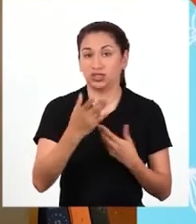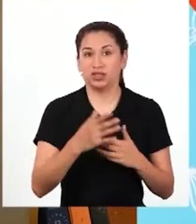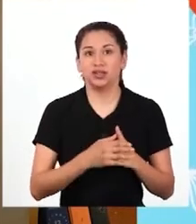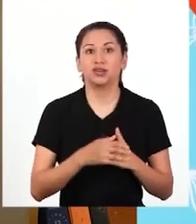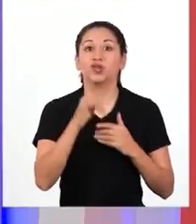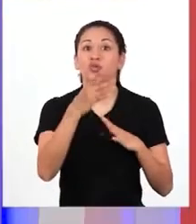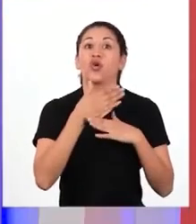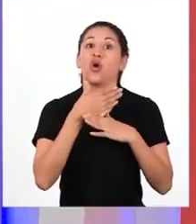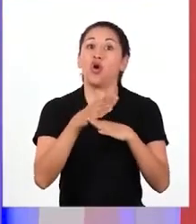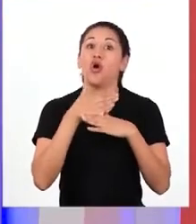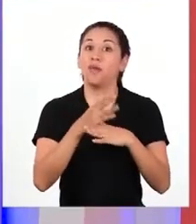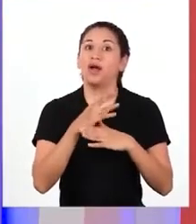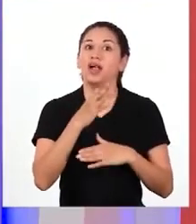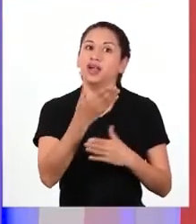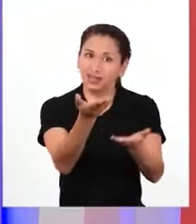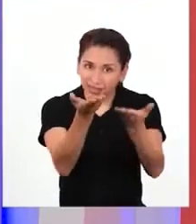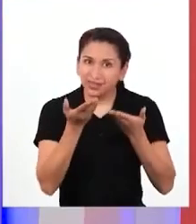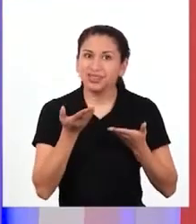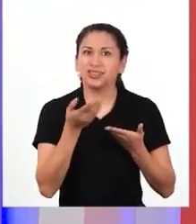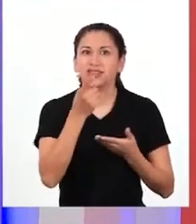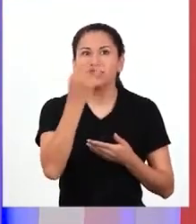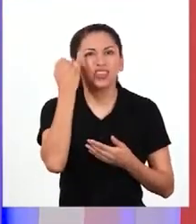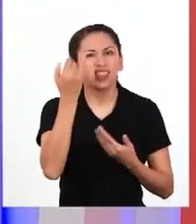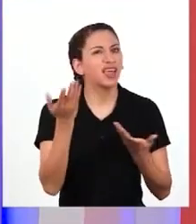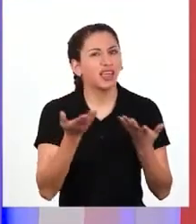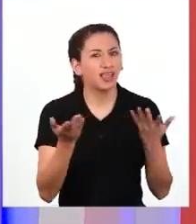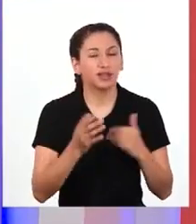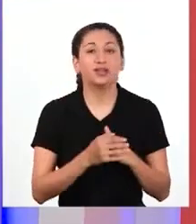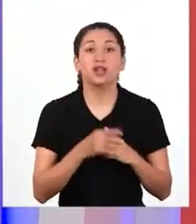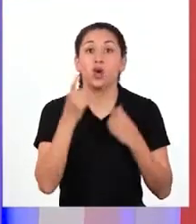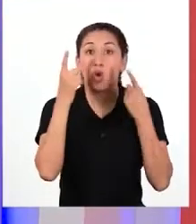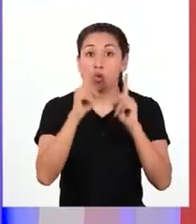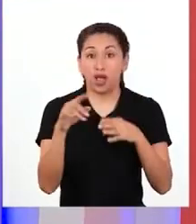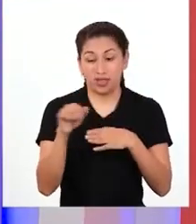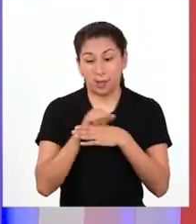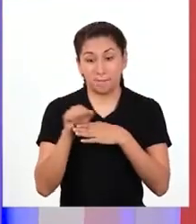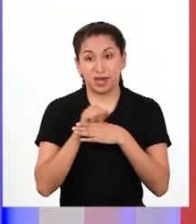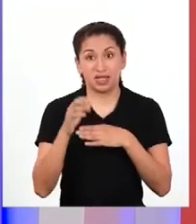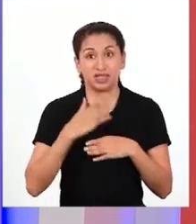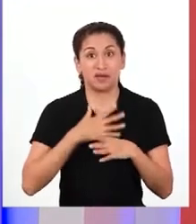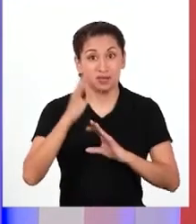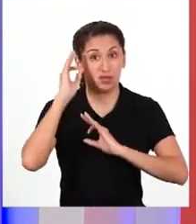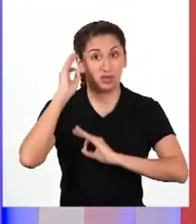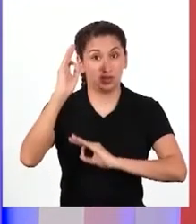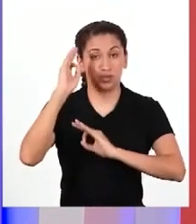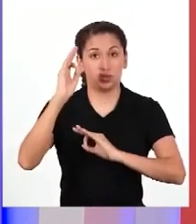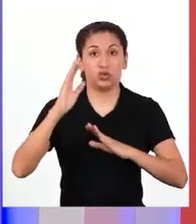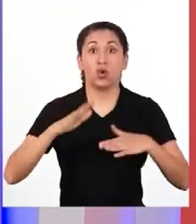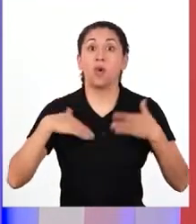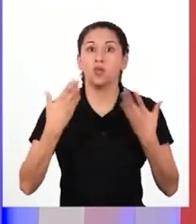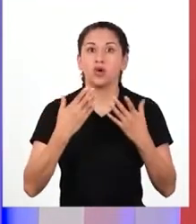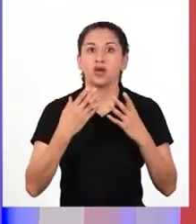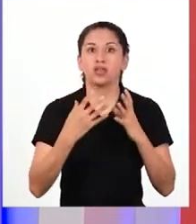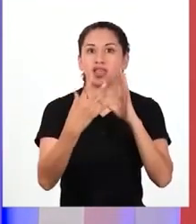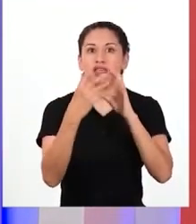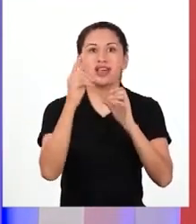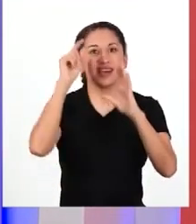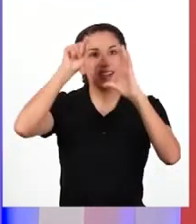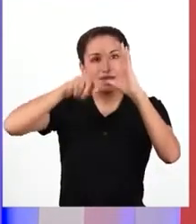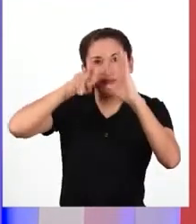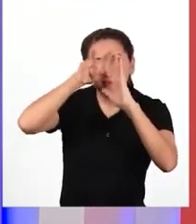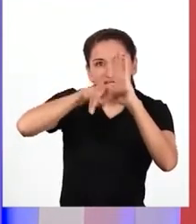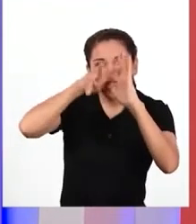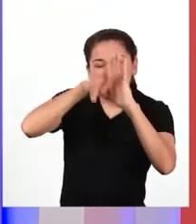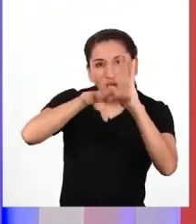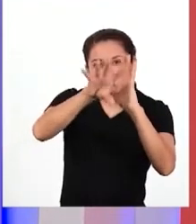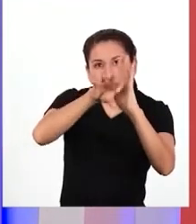idea, Rodrigo. Al momento de practicar nuestros discursos, podemos grabarnos. De esa manera, sabremos el